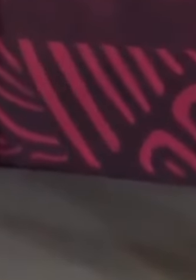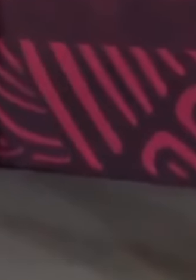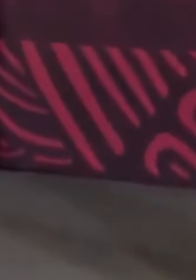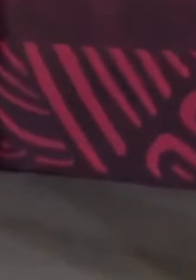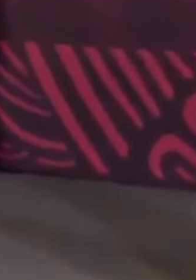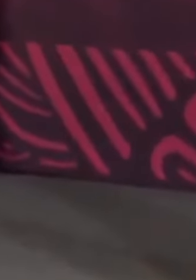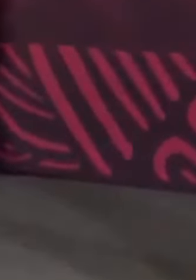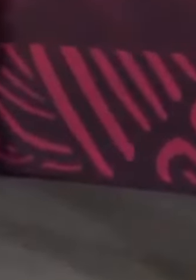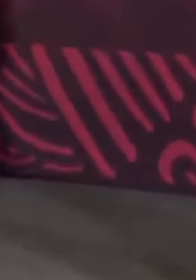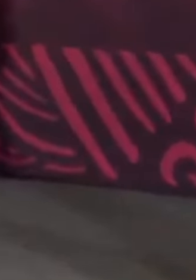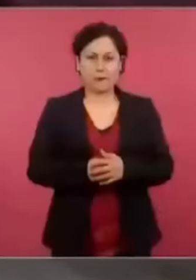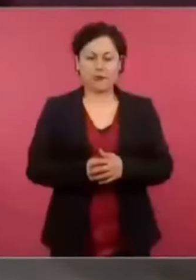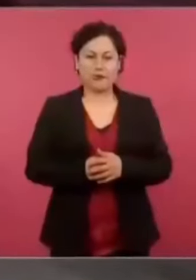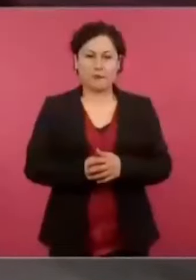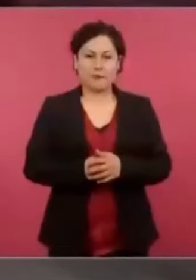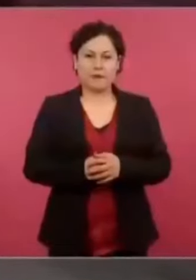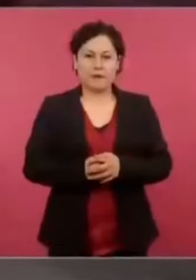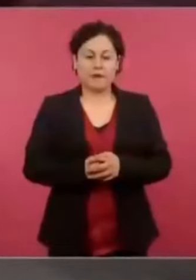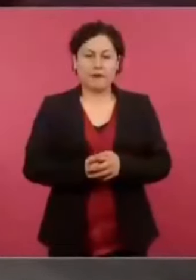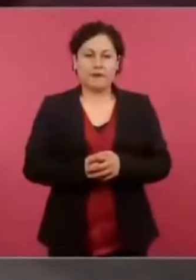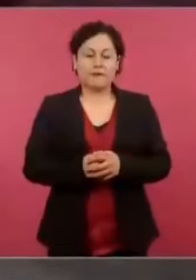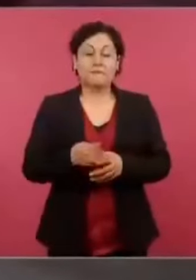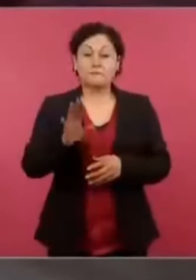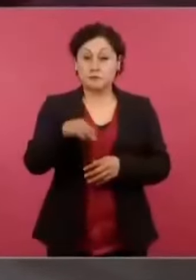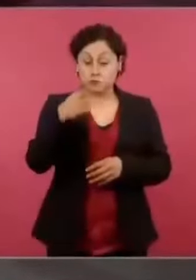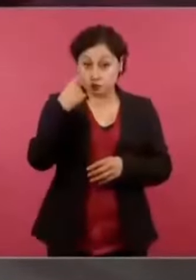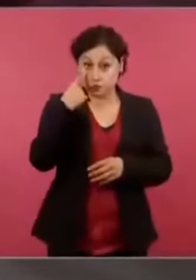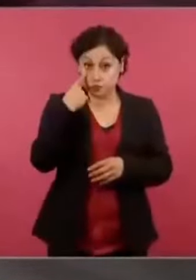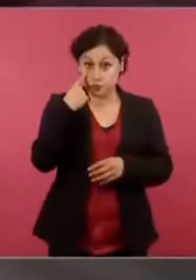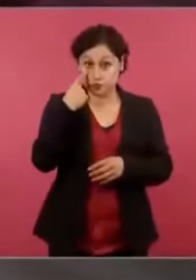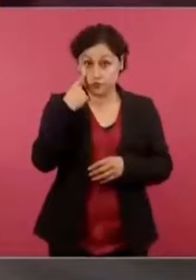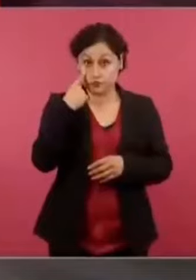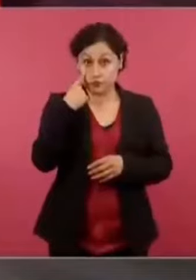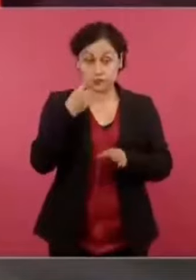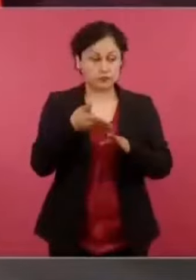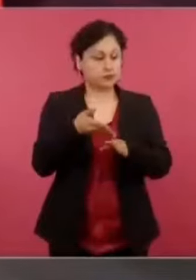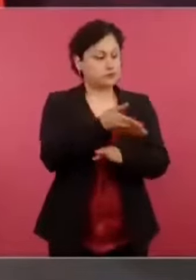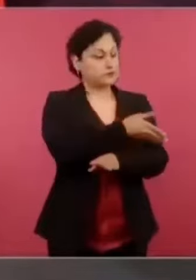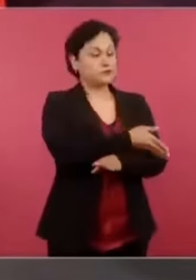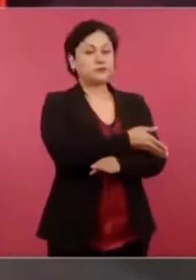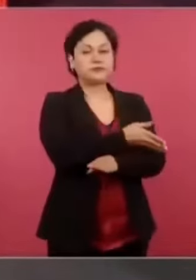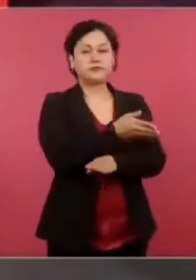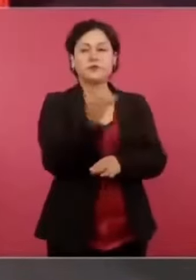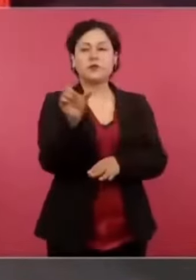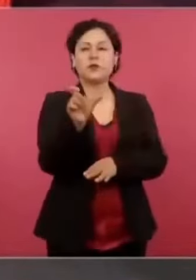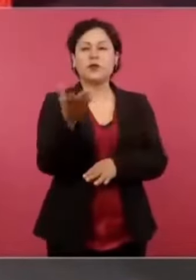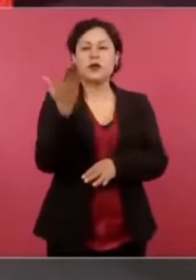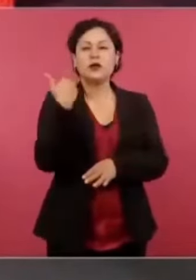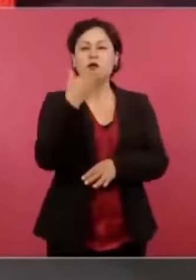Fíjese que en la época de don Julio Scherer,